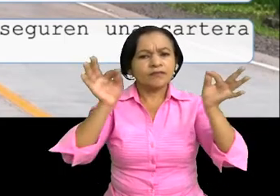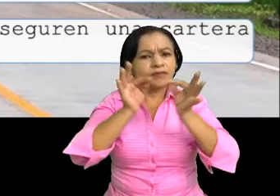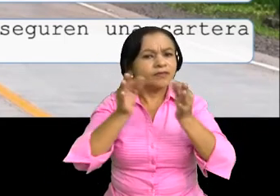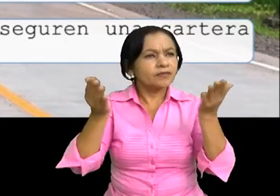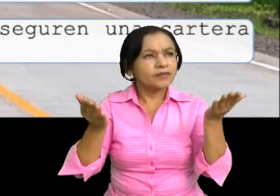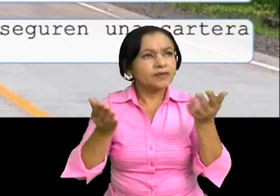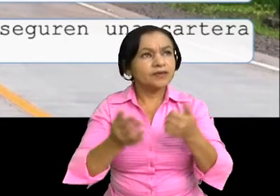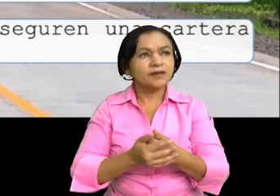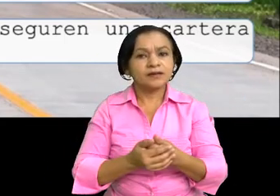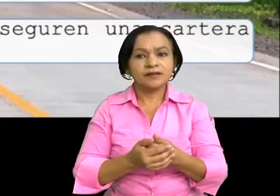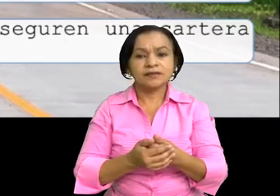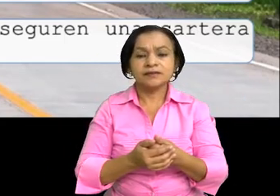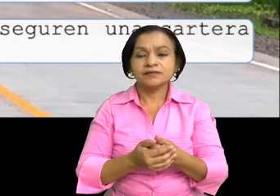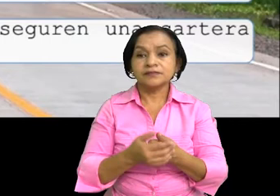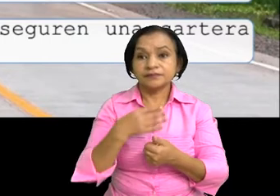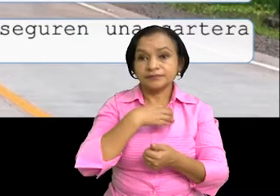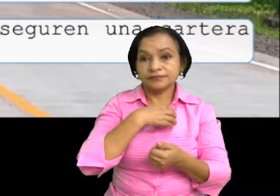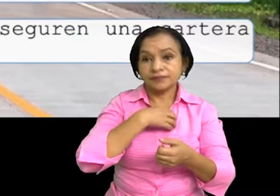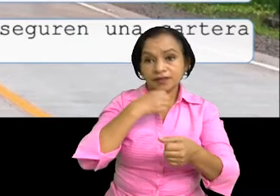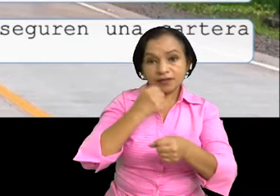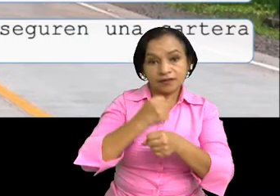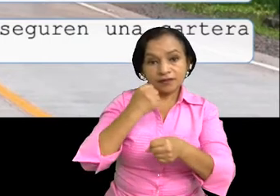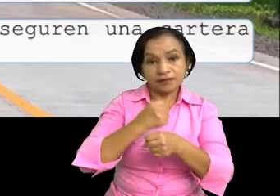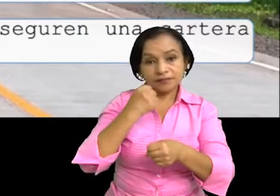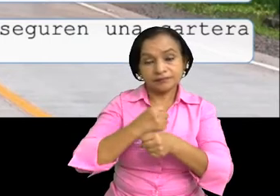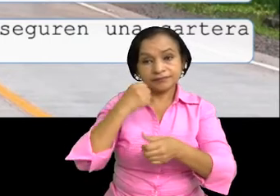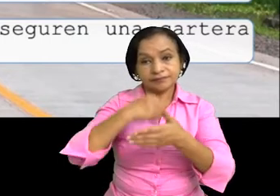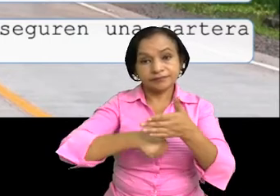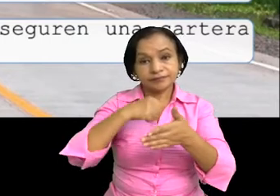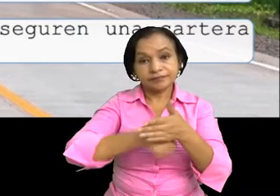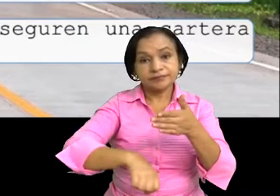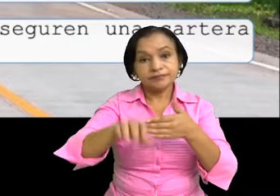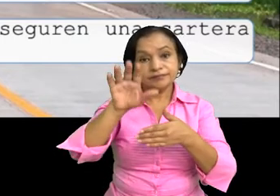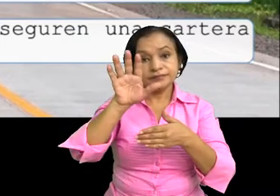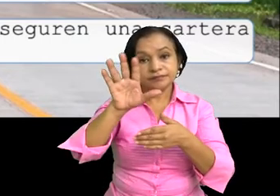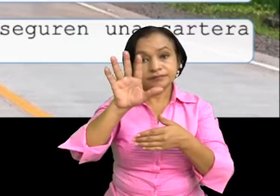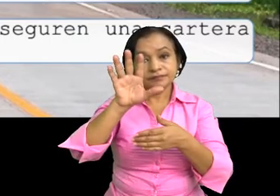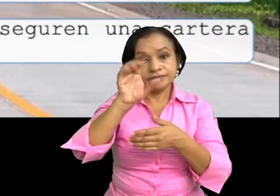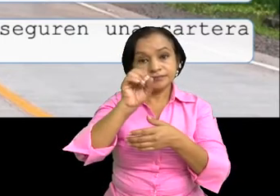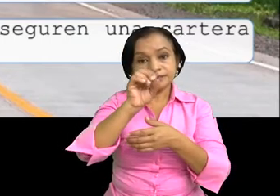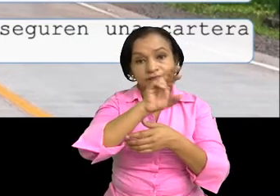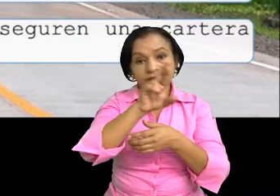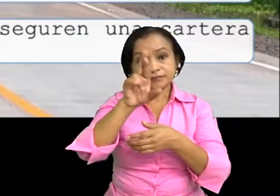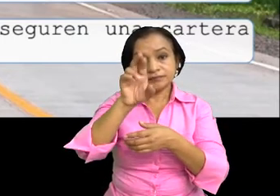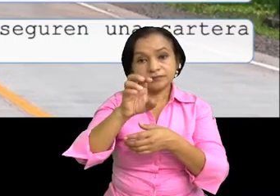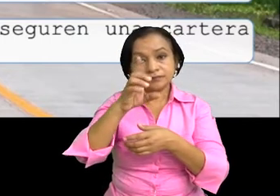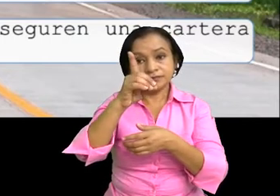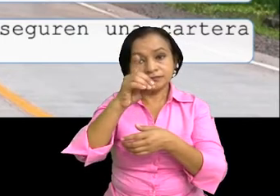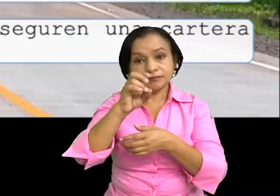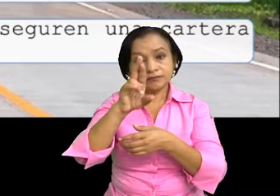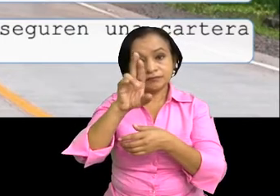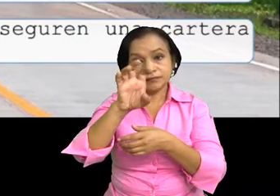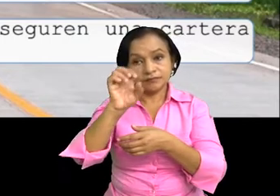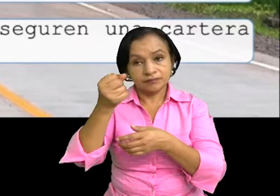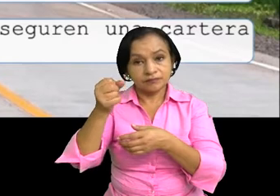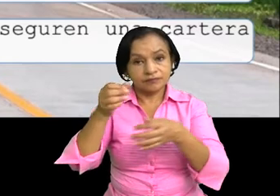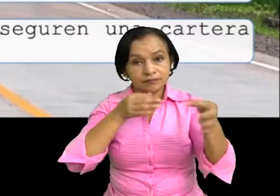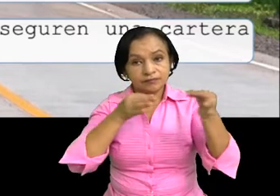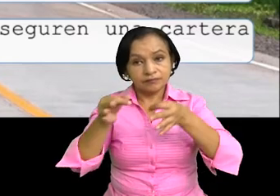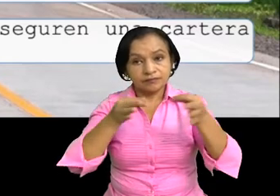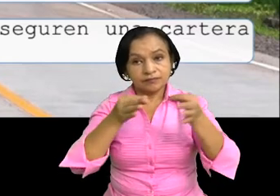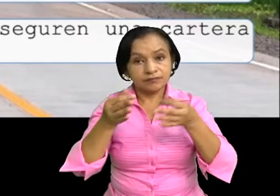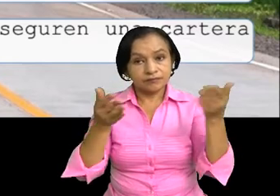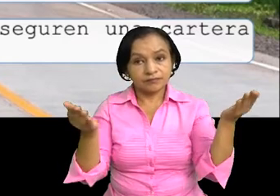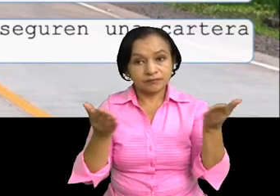Nosotros estamos trabajando fuertemente en 5 corredores estratégicos. Los vamos a explicar detalladamente, ¿verdad?